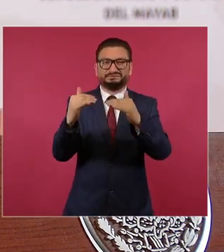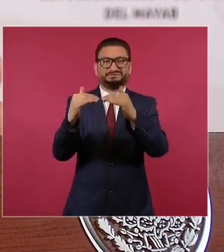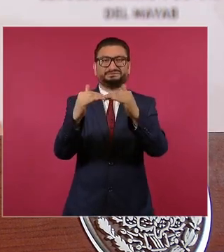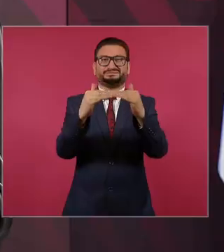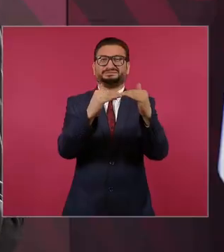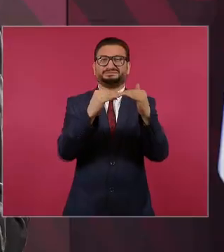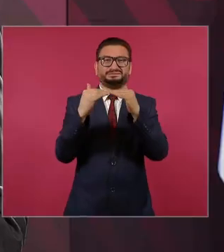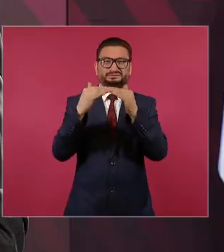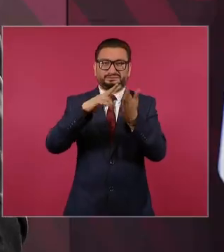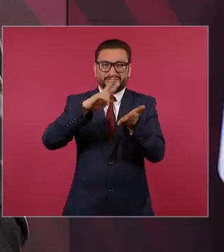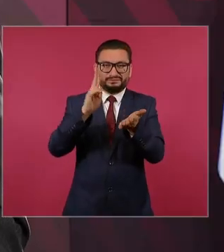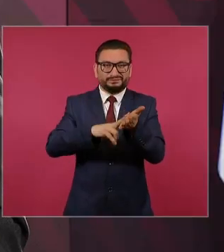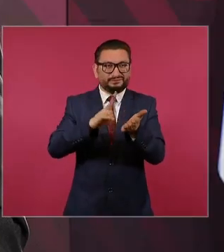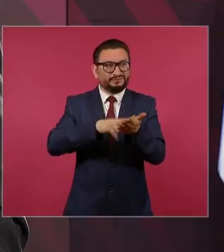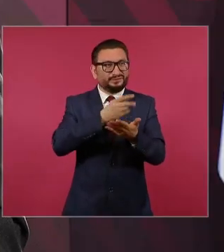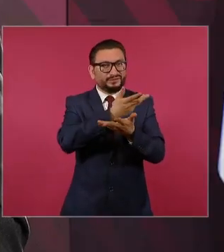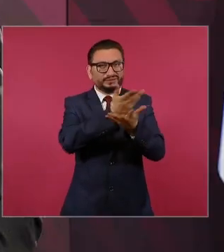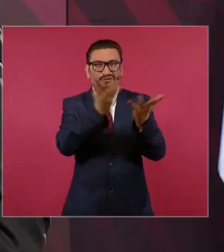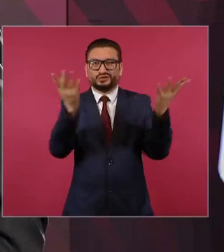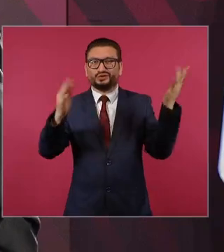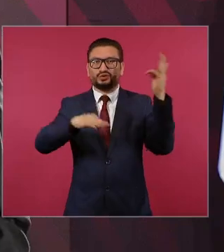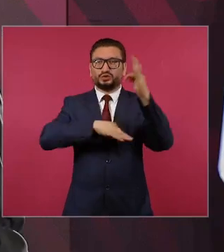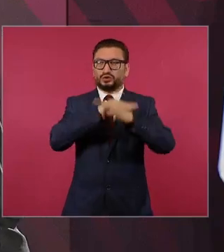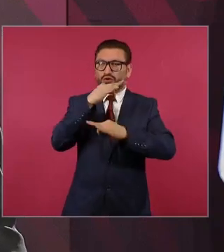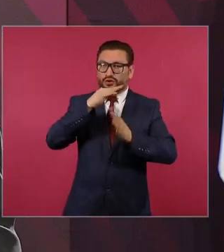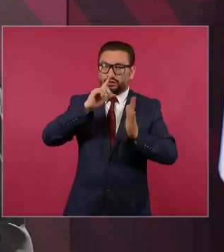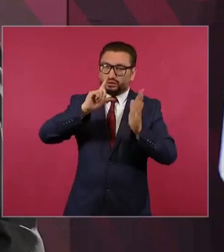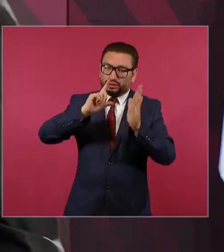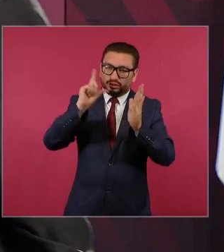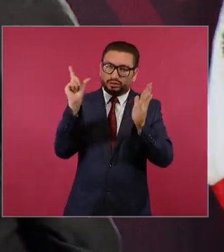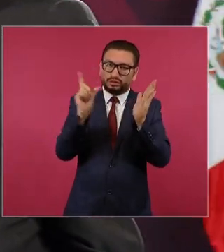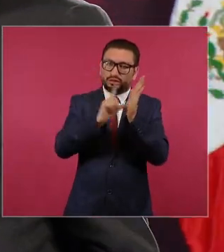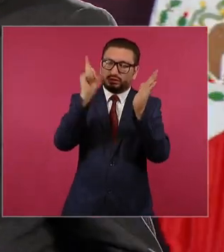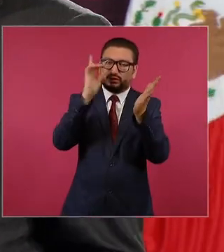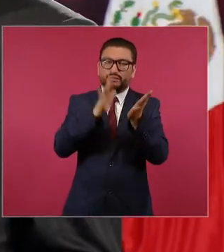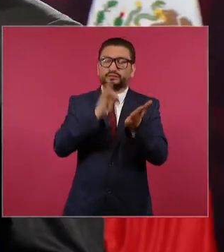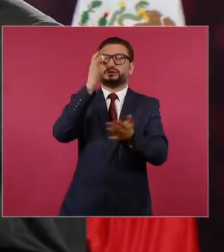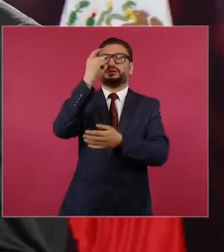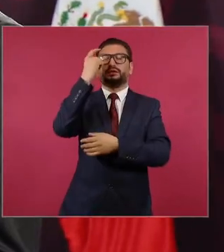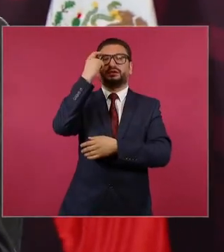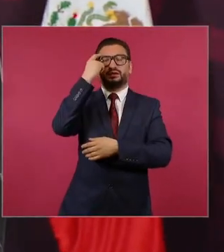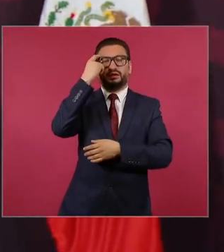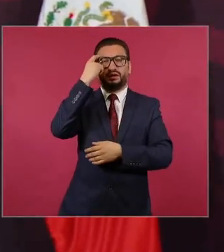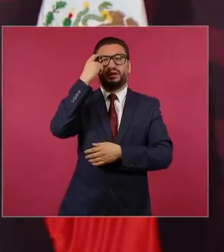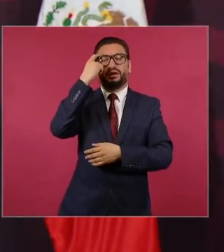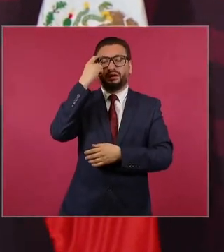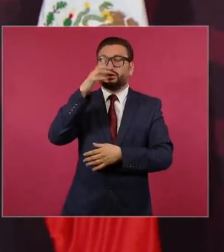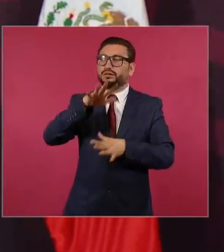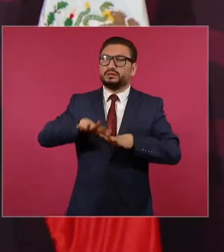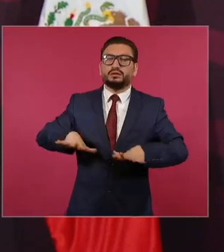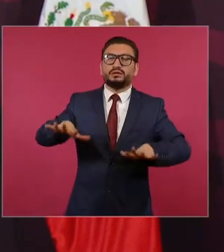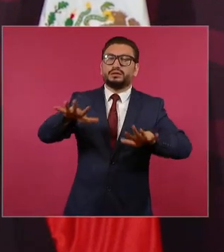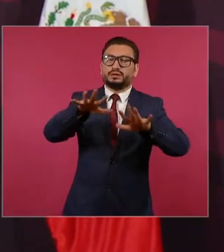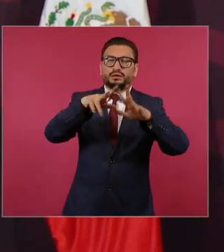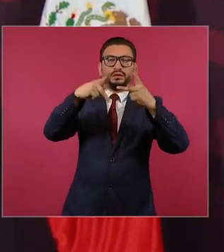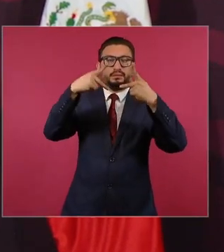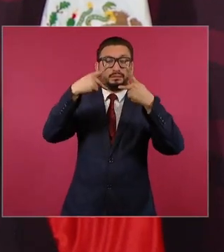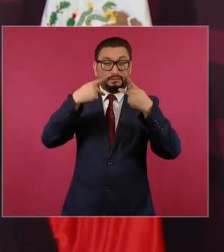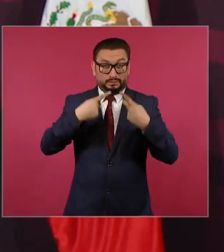Es una lección para que no se desprecie al pueblo.